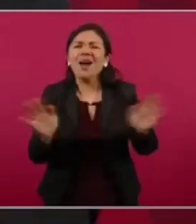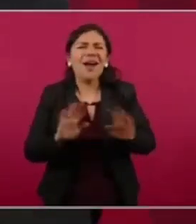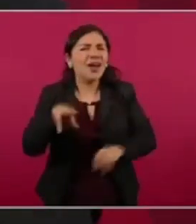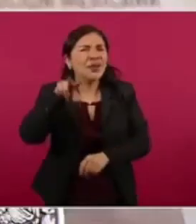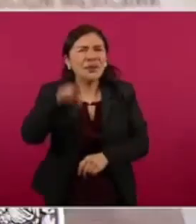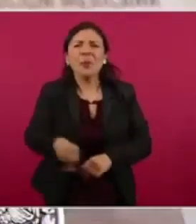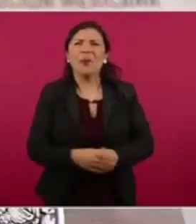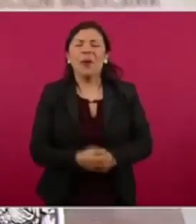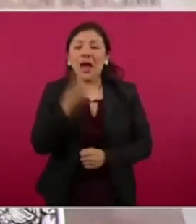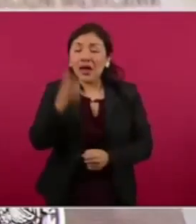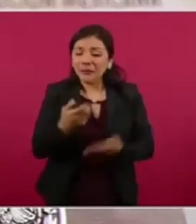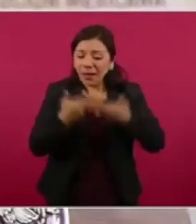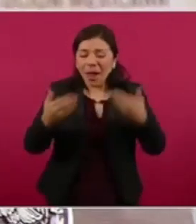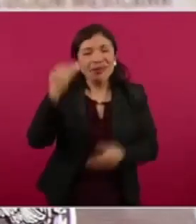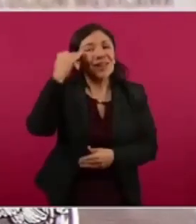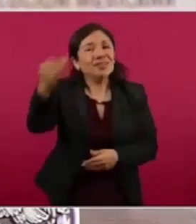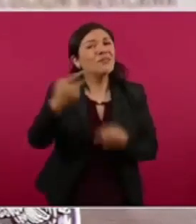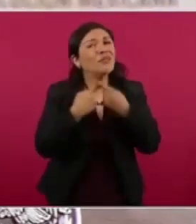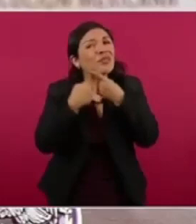Ya no es así.